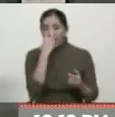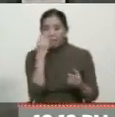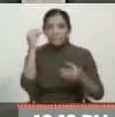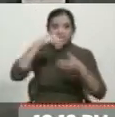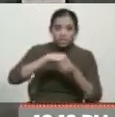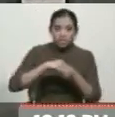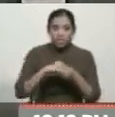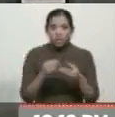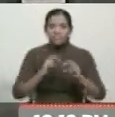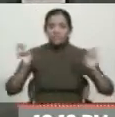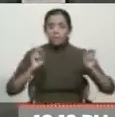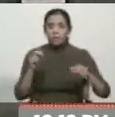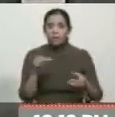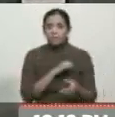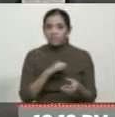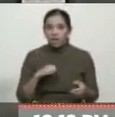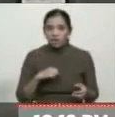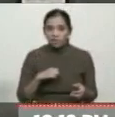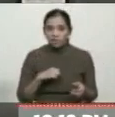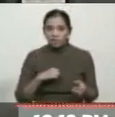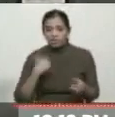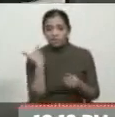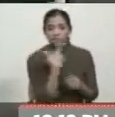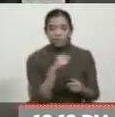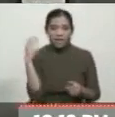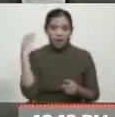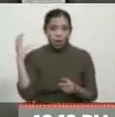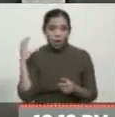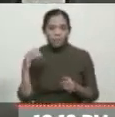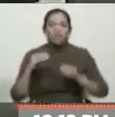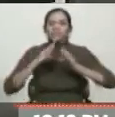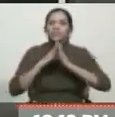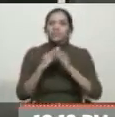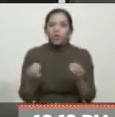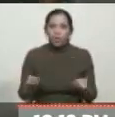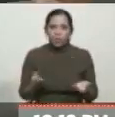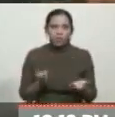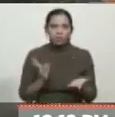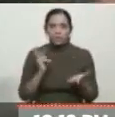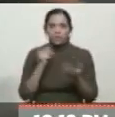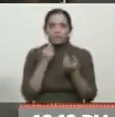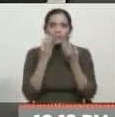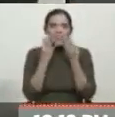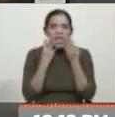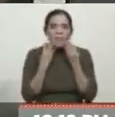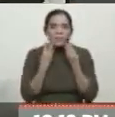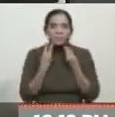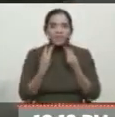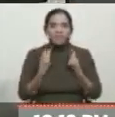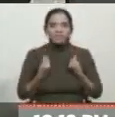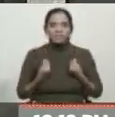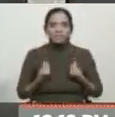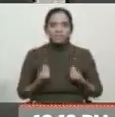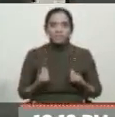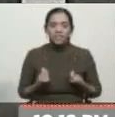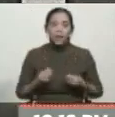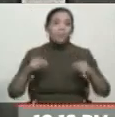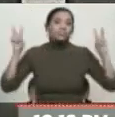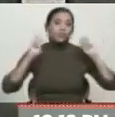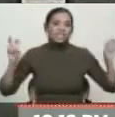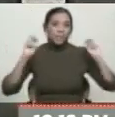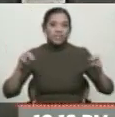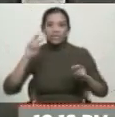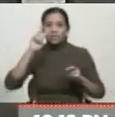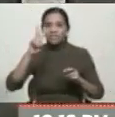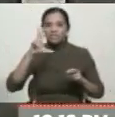internos. Y se fue para Colombia. Entonces todos están como salivando porque supuestamente el 23 ellos se van a meter a